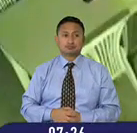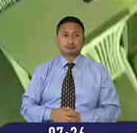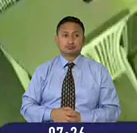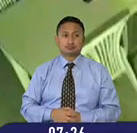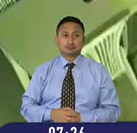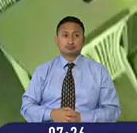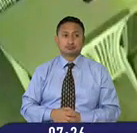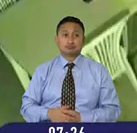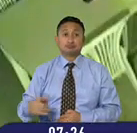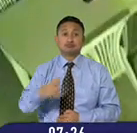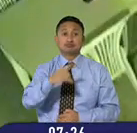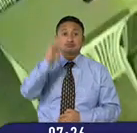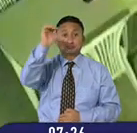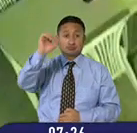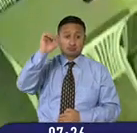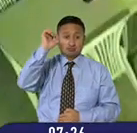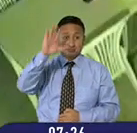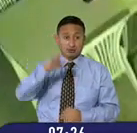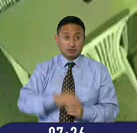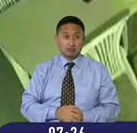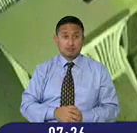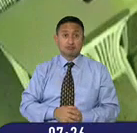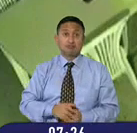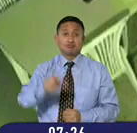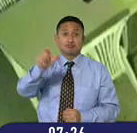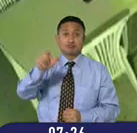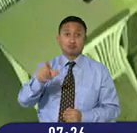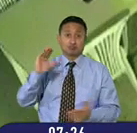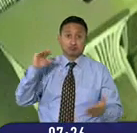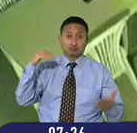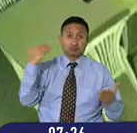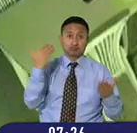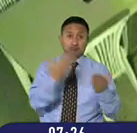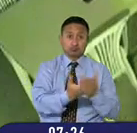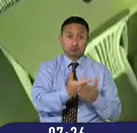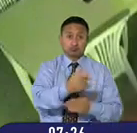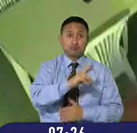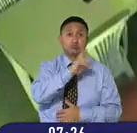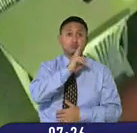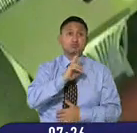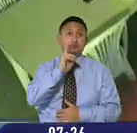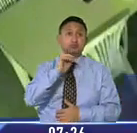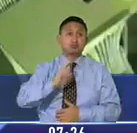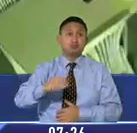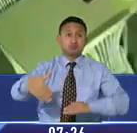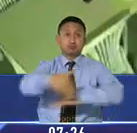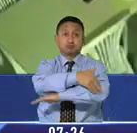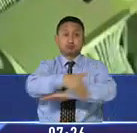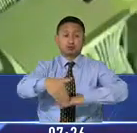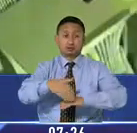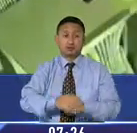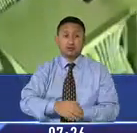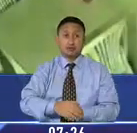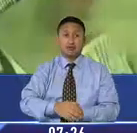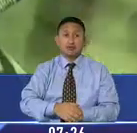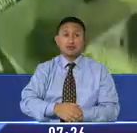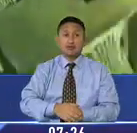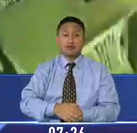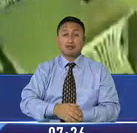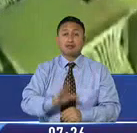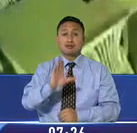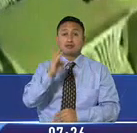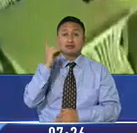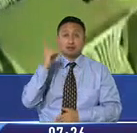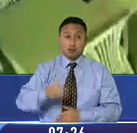En el video podemos observar cómo delincuentes llegan hasta este restaurante en la vía La Aurora en Daule. En cuestión de